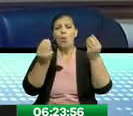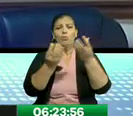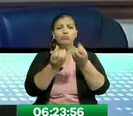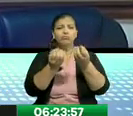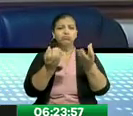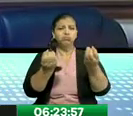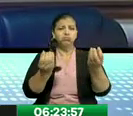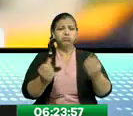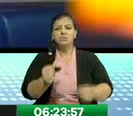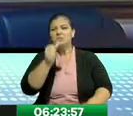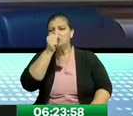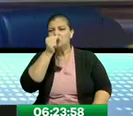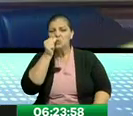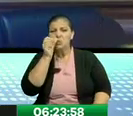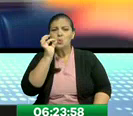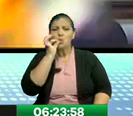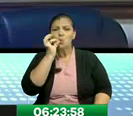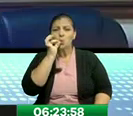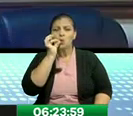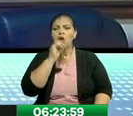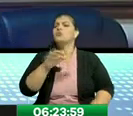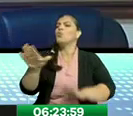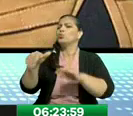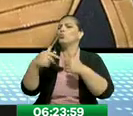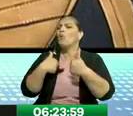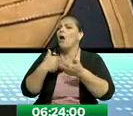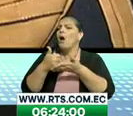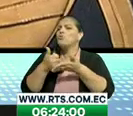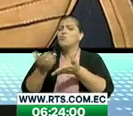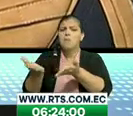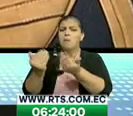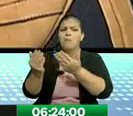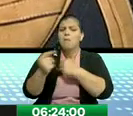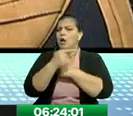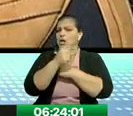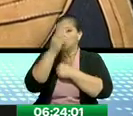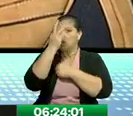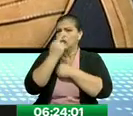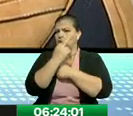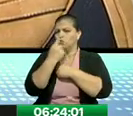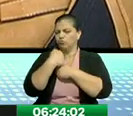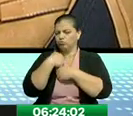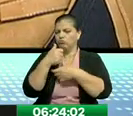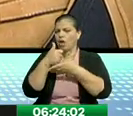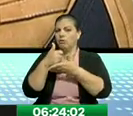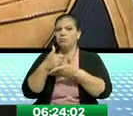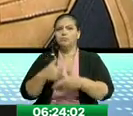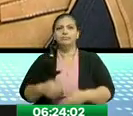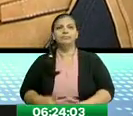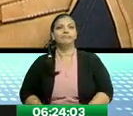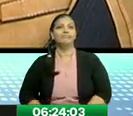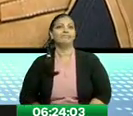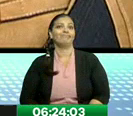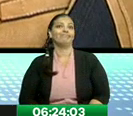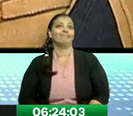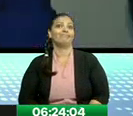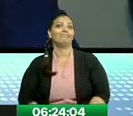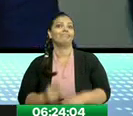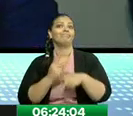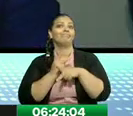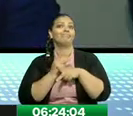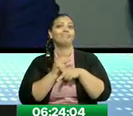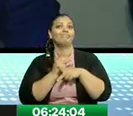Acá, entonces, este ciudadano fue sentenciado precisamente donde murió una persona que estaba ahí tratando